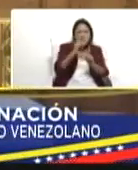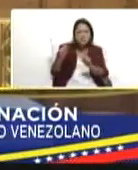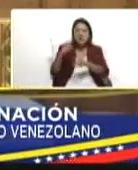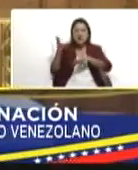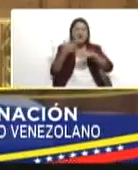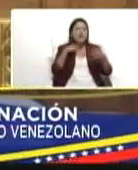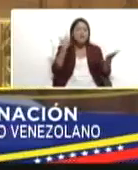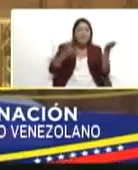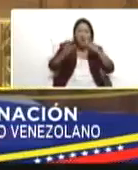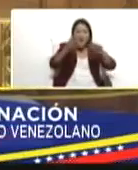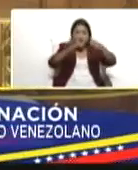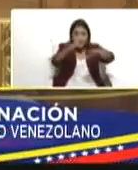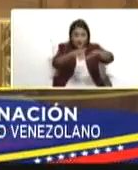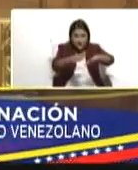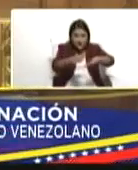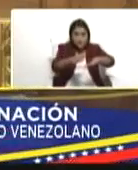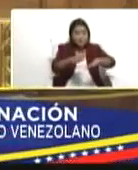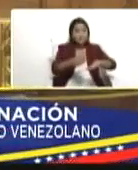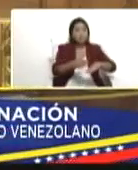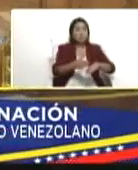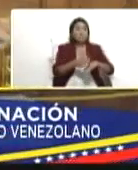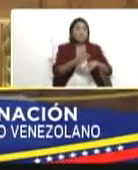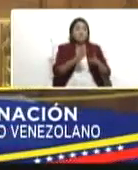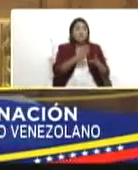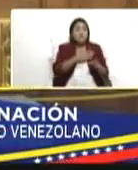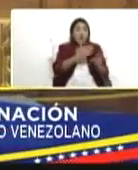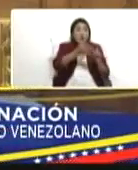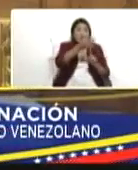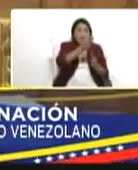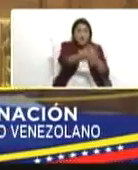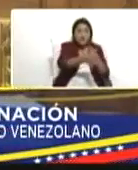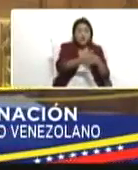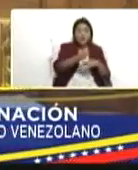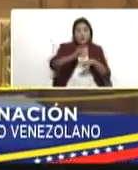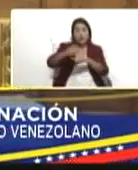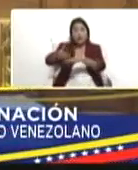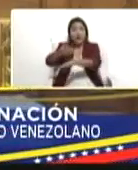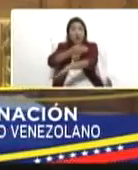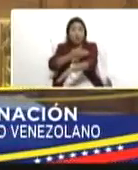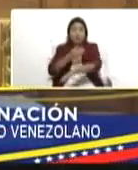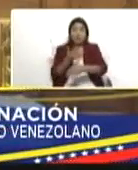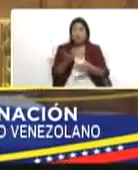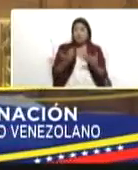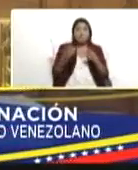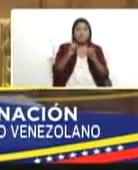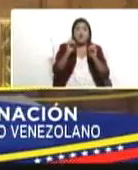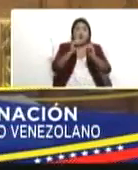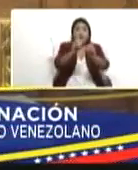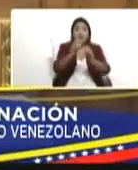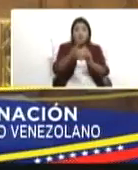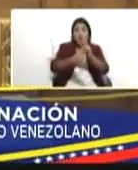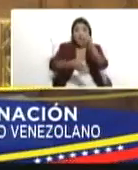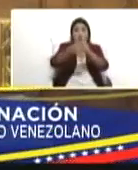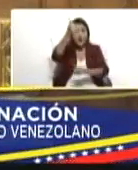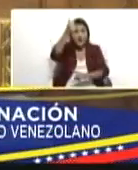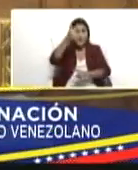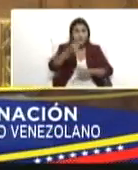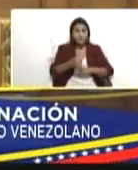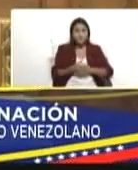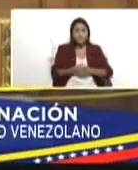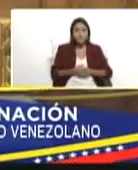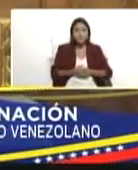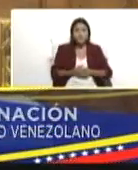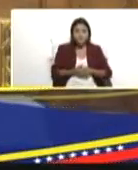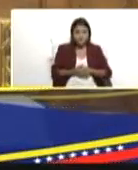lo que no han podido sobre ninguna base ni por las buenas ni por las malas ni